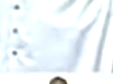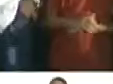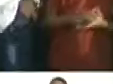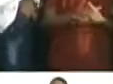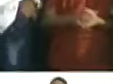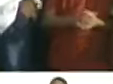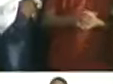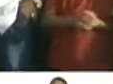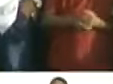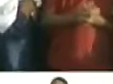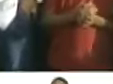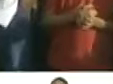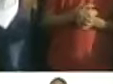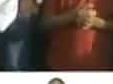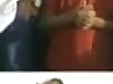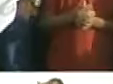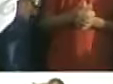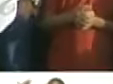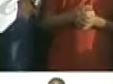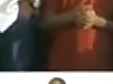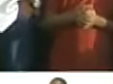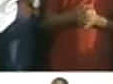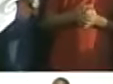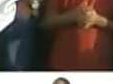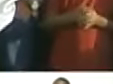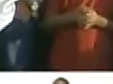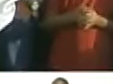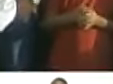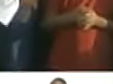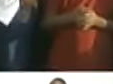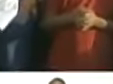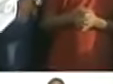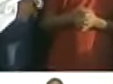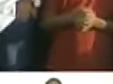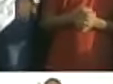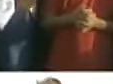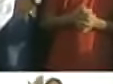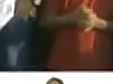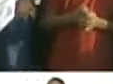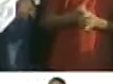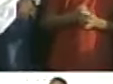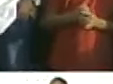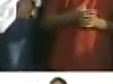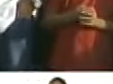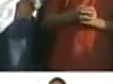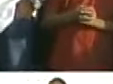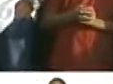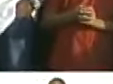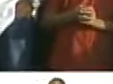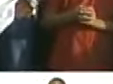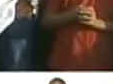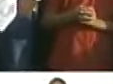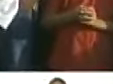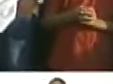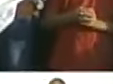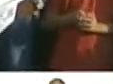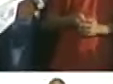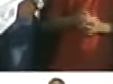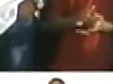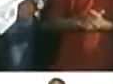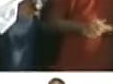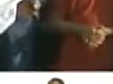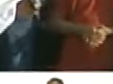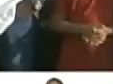Adelante Saludos presidente saludo desde aquí del municipio sotillo